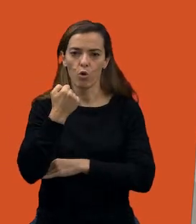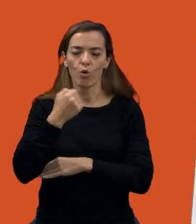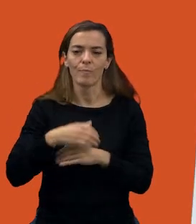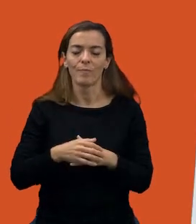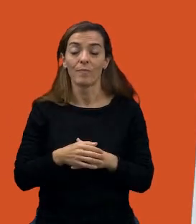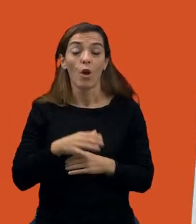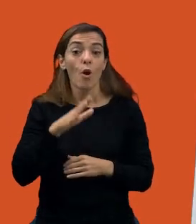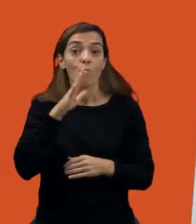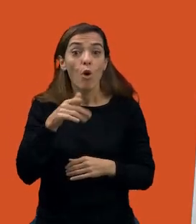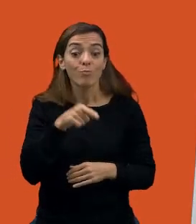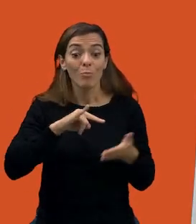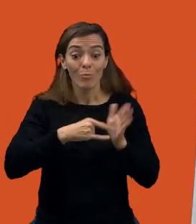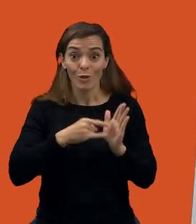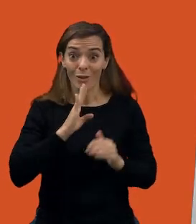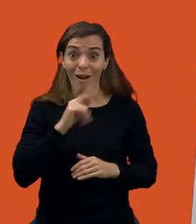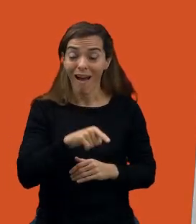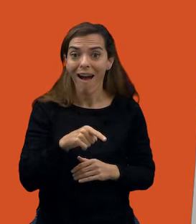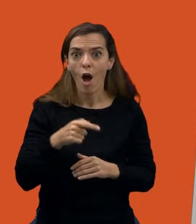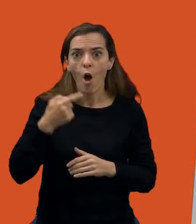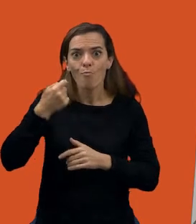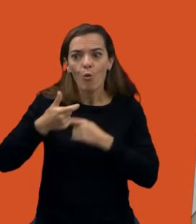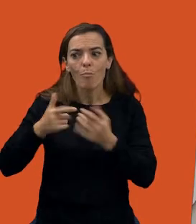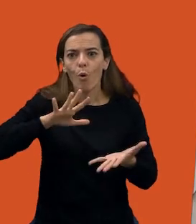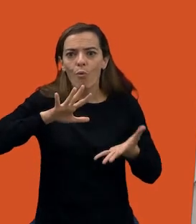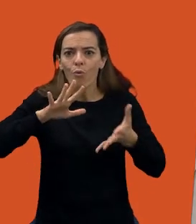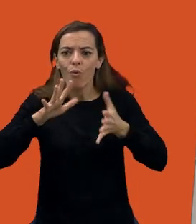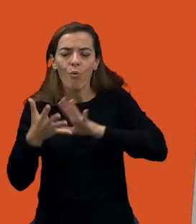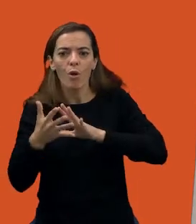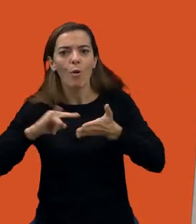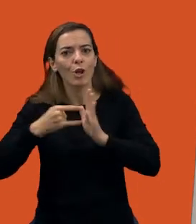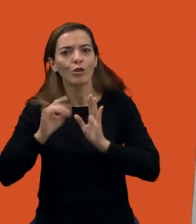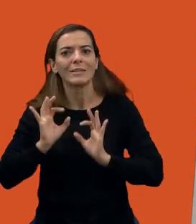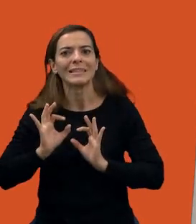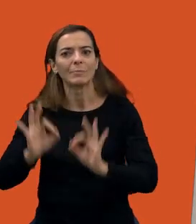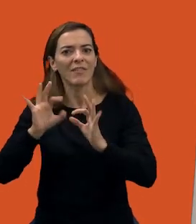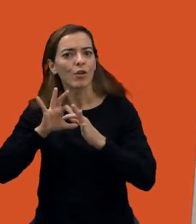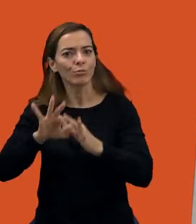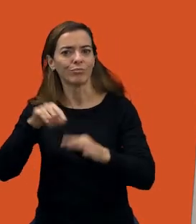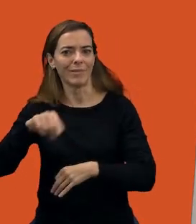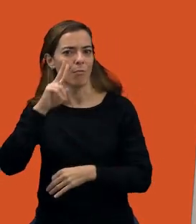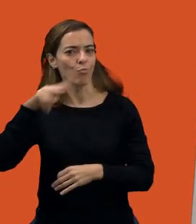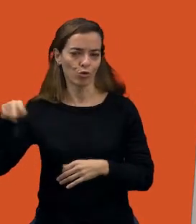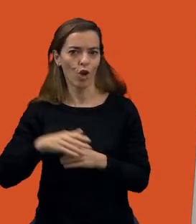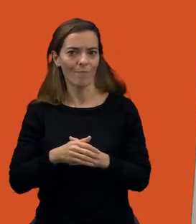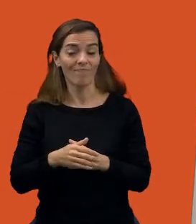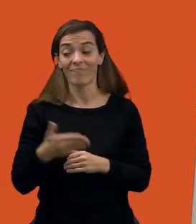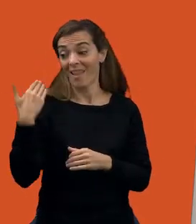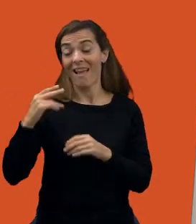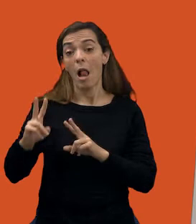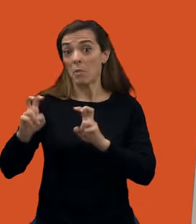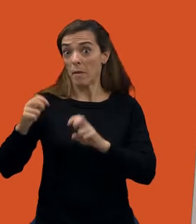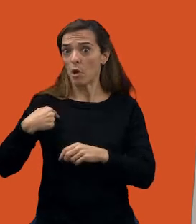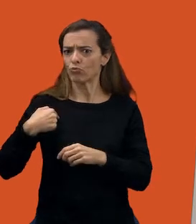porque era un proyecto que se ha convertido en específico para este museo. Es decir, en el origen ya era una cosa que yo